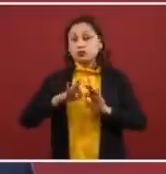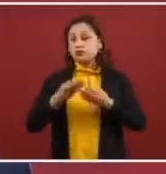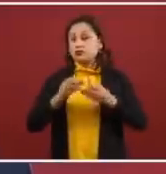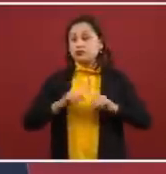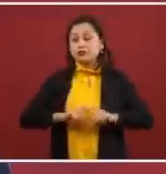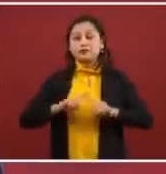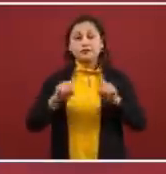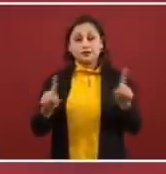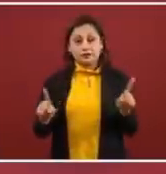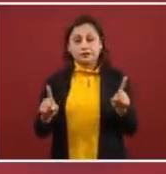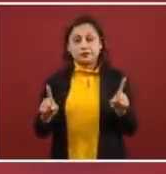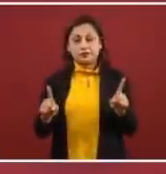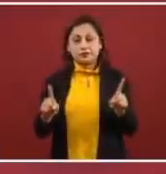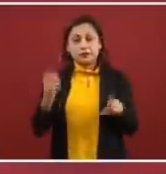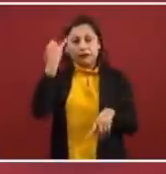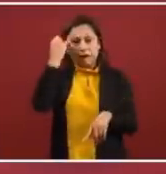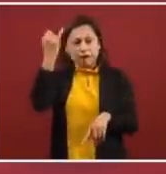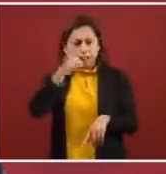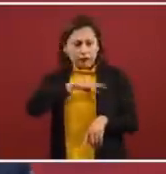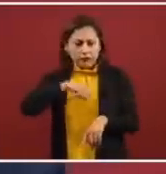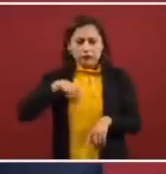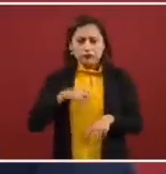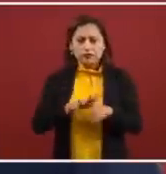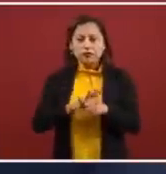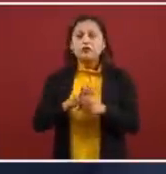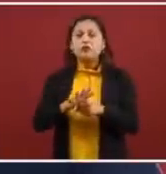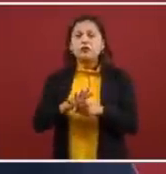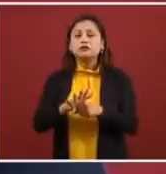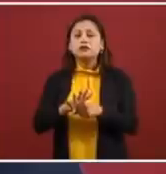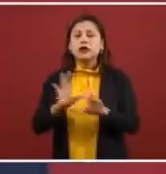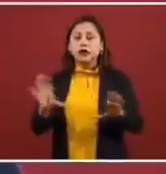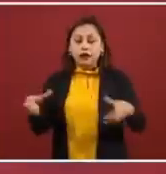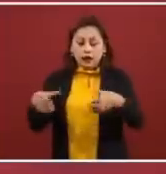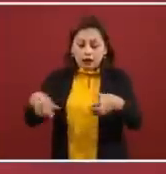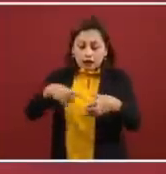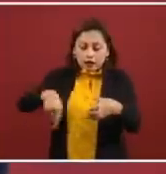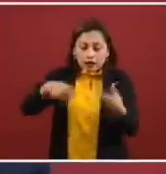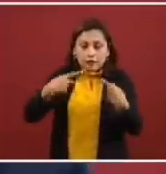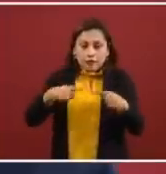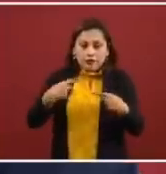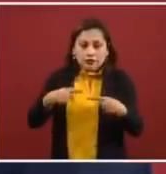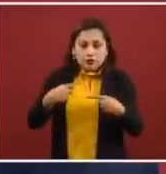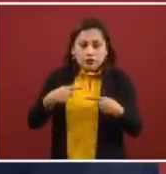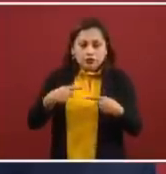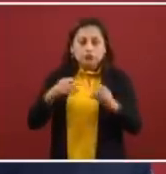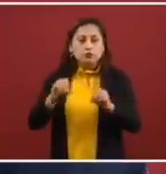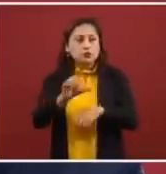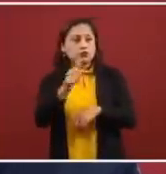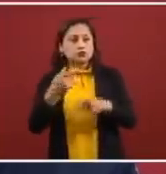a nadie le falte lo indispensable para vivir